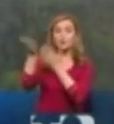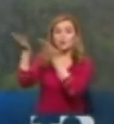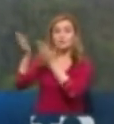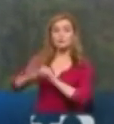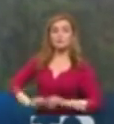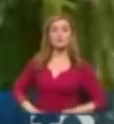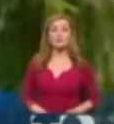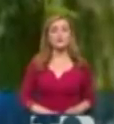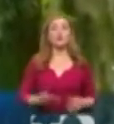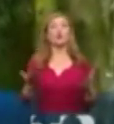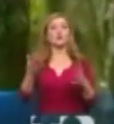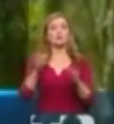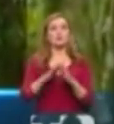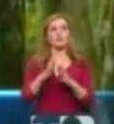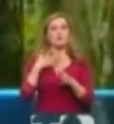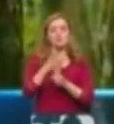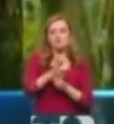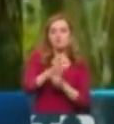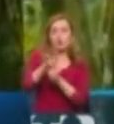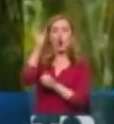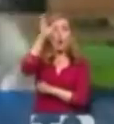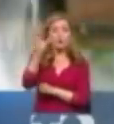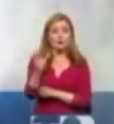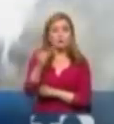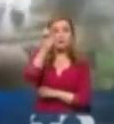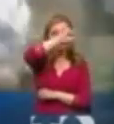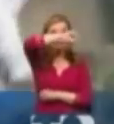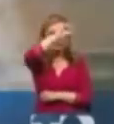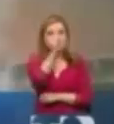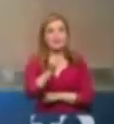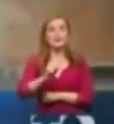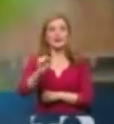Unai. Hecha en la costa, sierra y Amazonía de Ecuador.